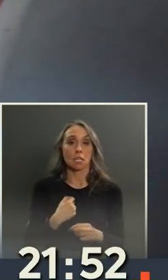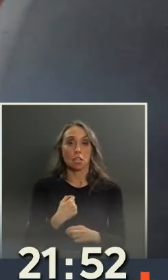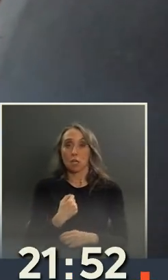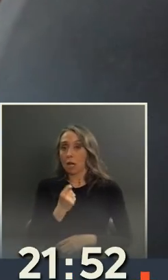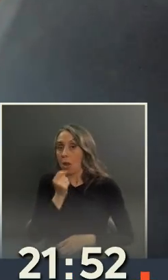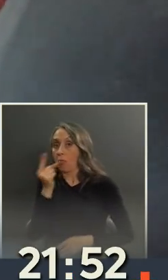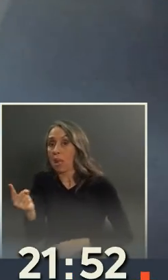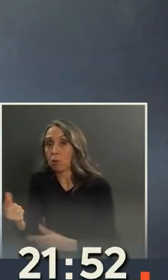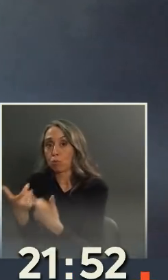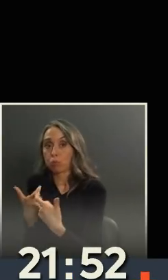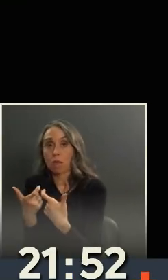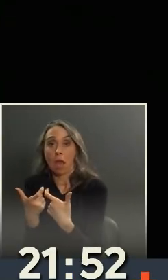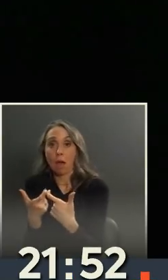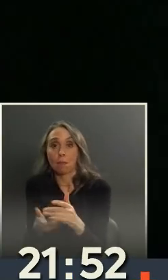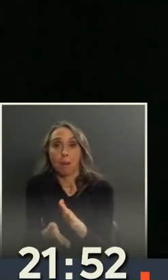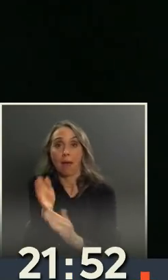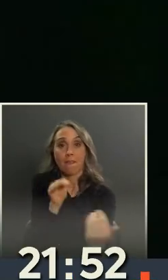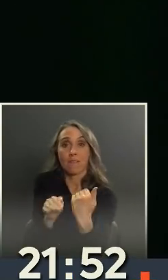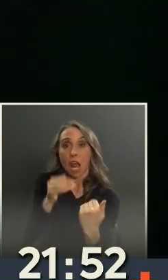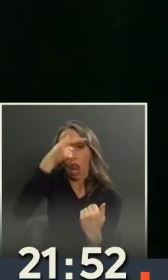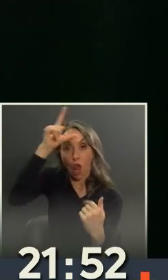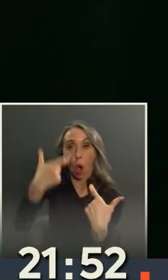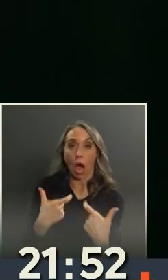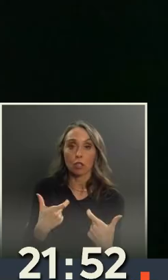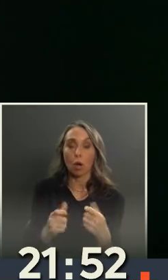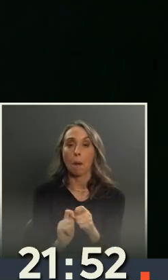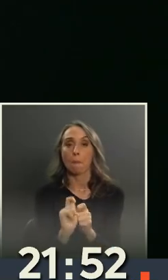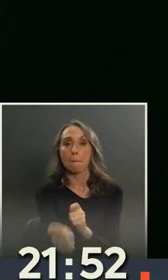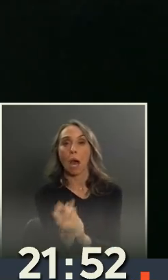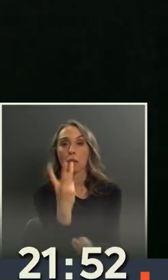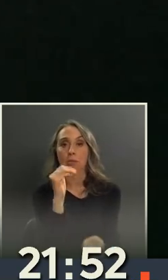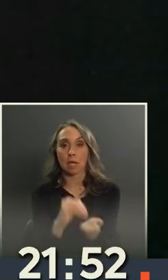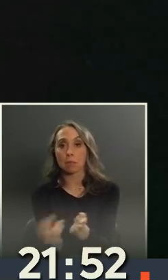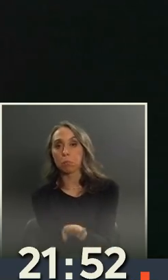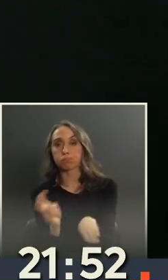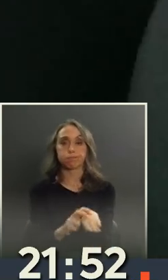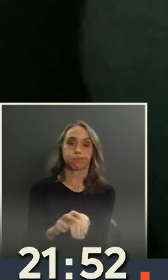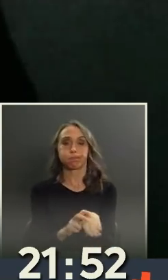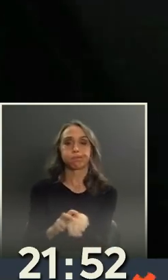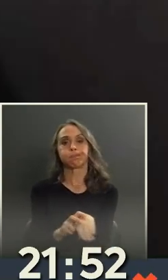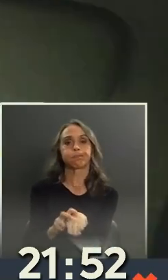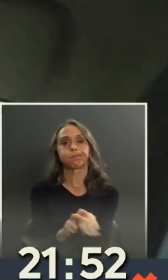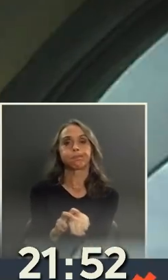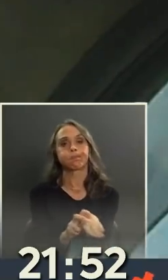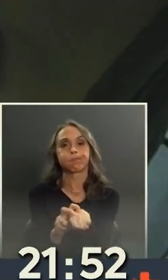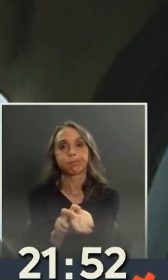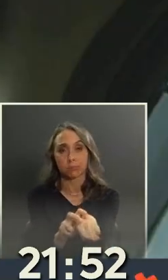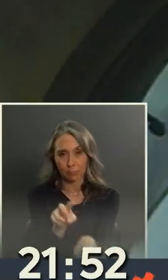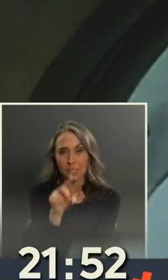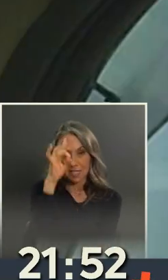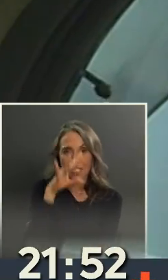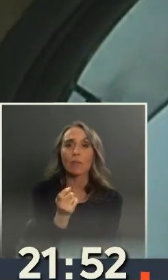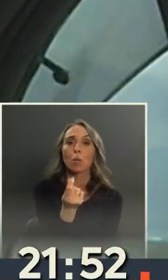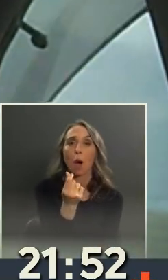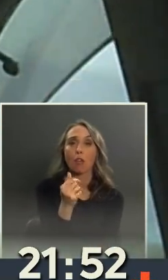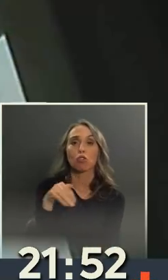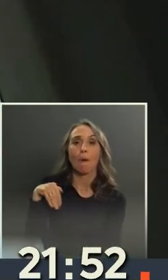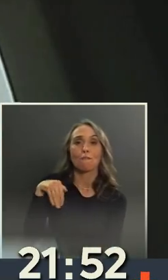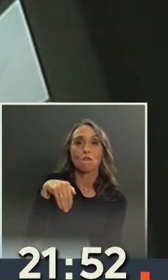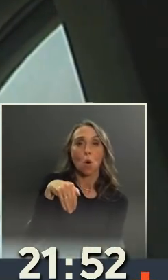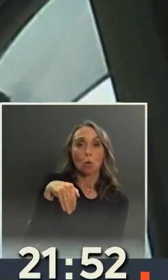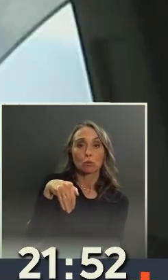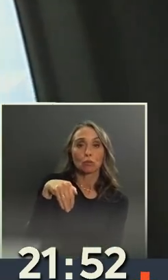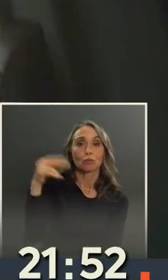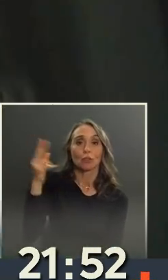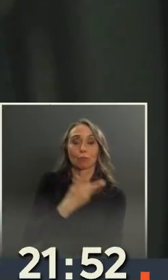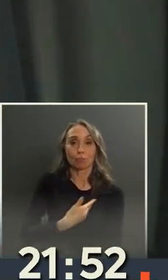rumbo a la aduana del Loa. Pagamos 30.000 pesos por este transporte, pero... ¿Sabe cuánto vale un bus oficial que incluso